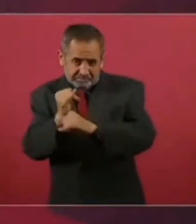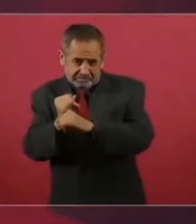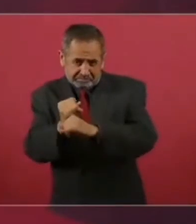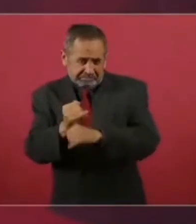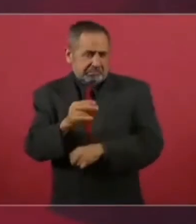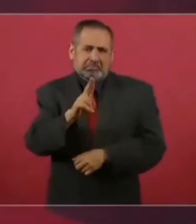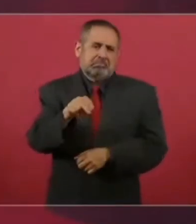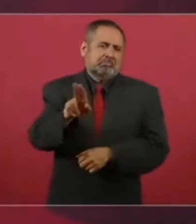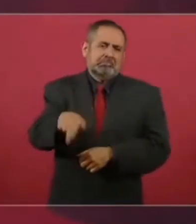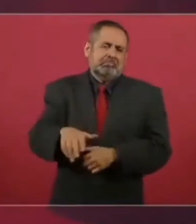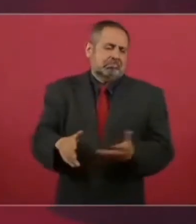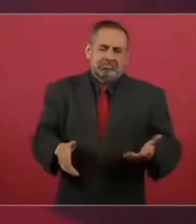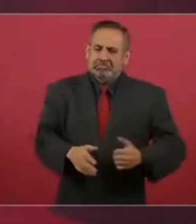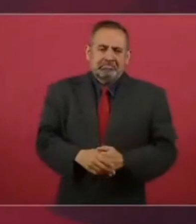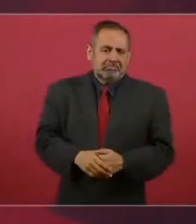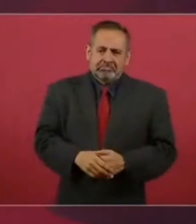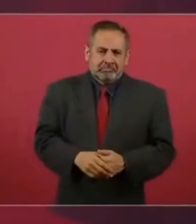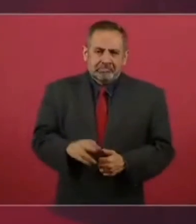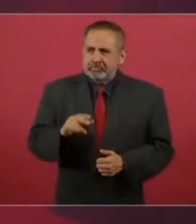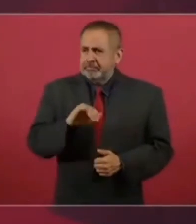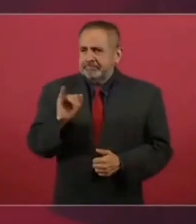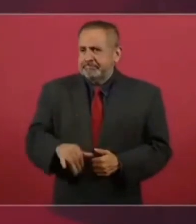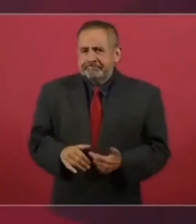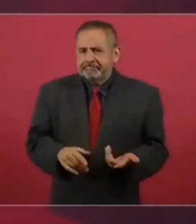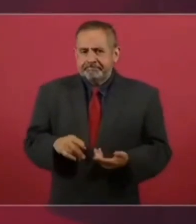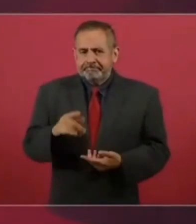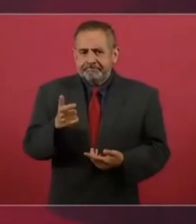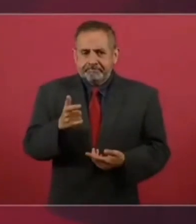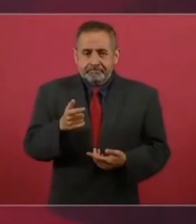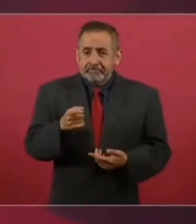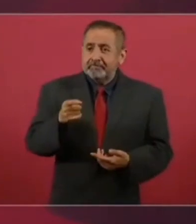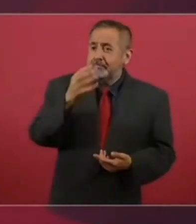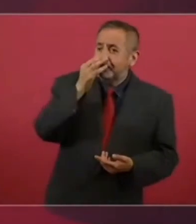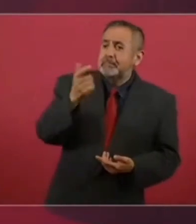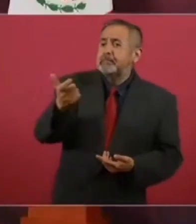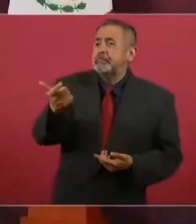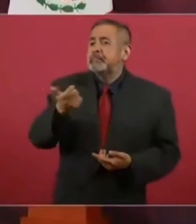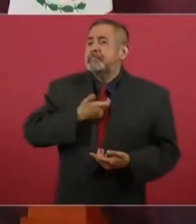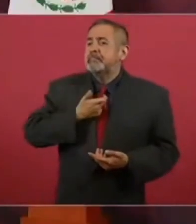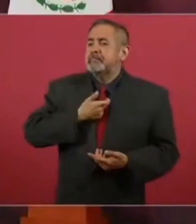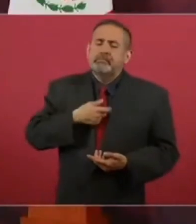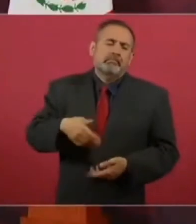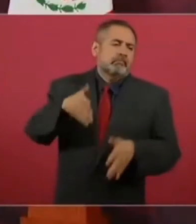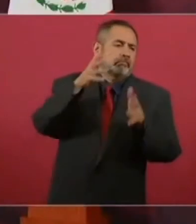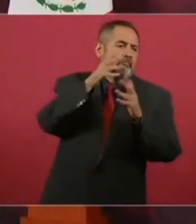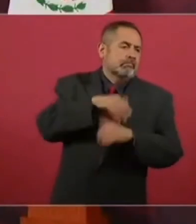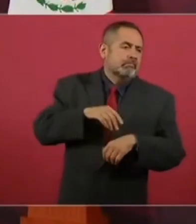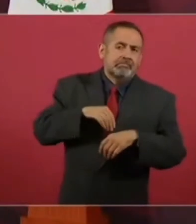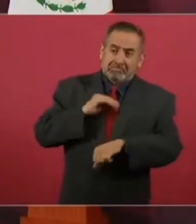Nunca, porque no es rentable. Así era antes